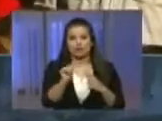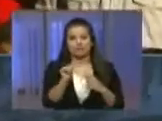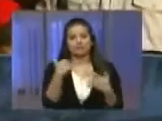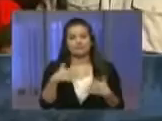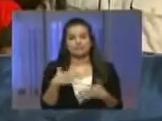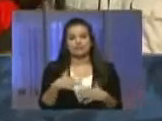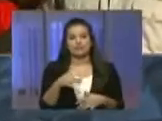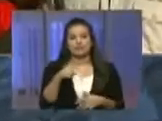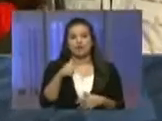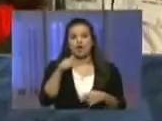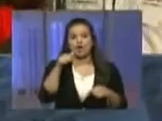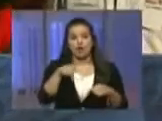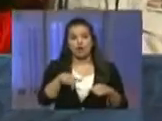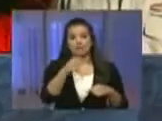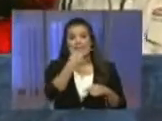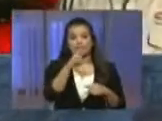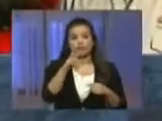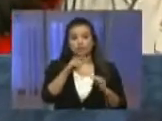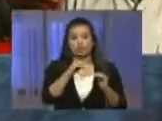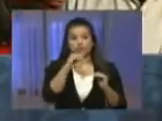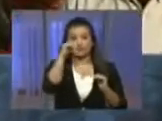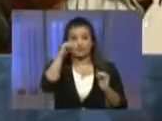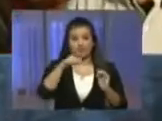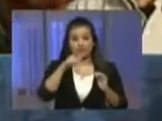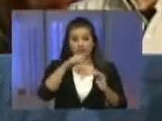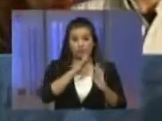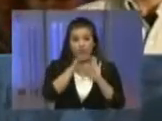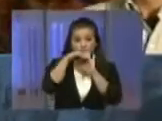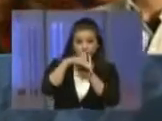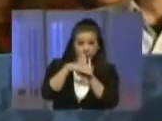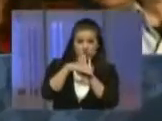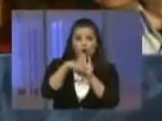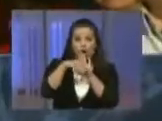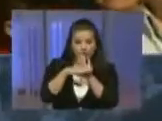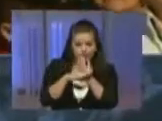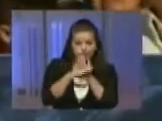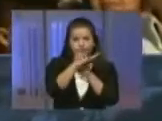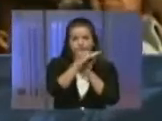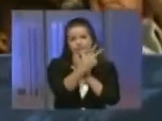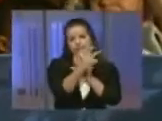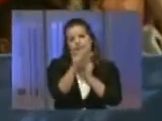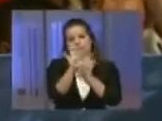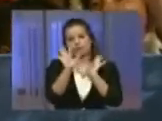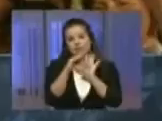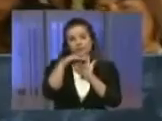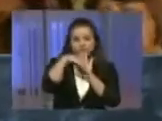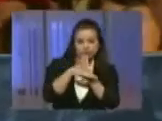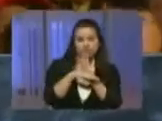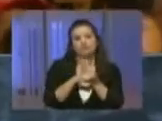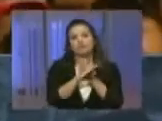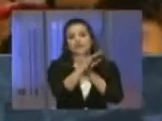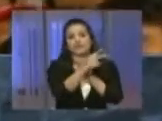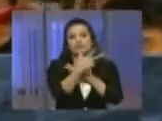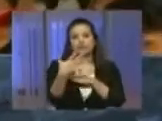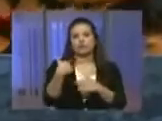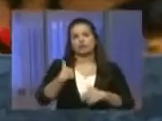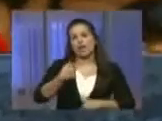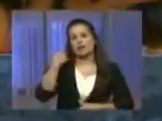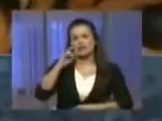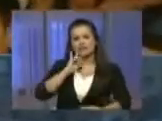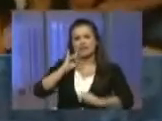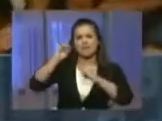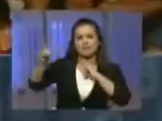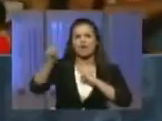cerró en 3590 sigue siendo muy bajo el precio yo hablé ayer con el rey salmán